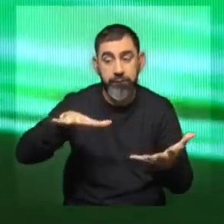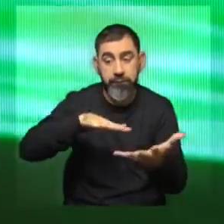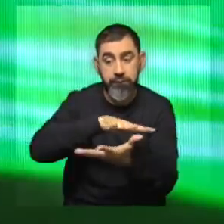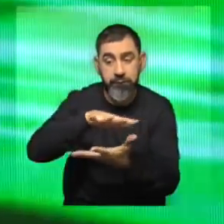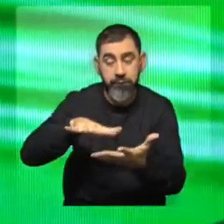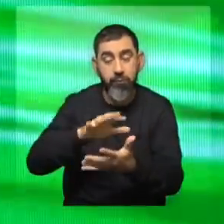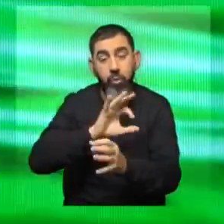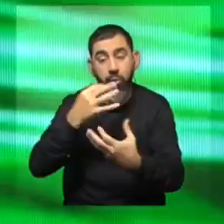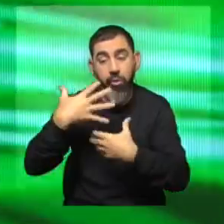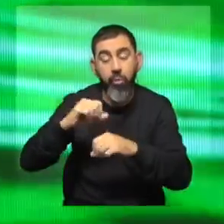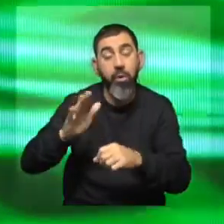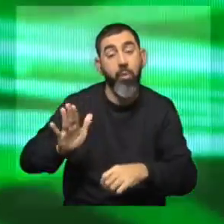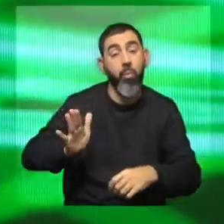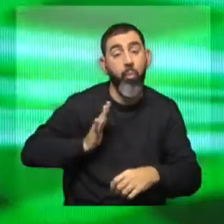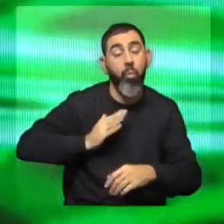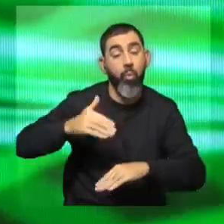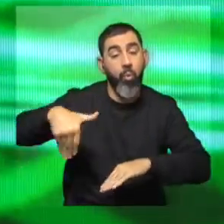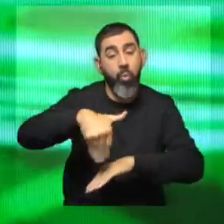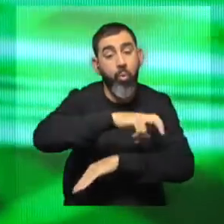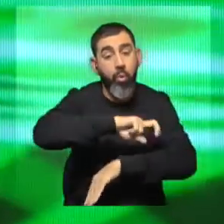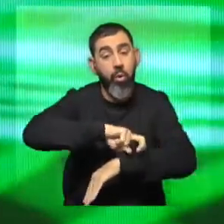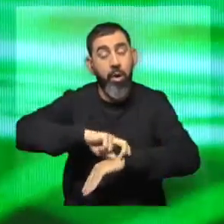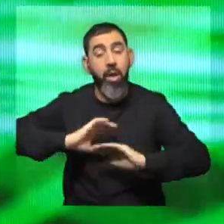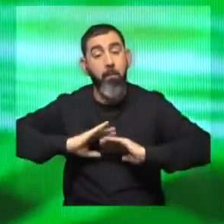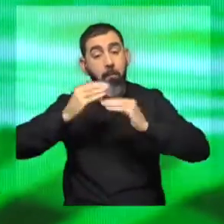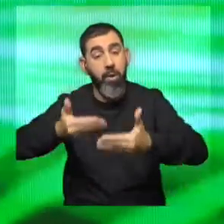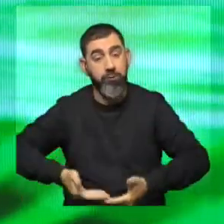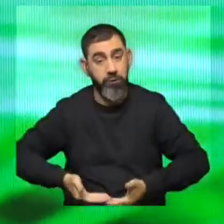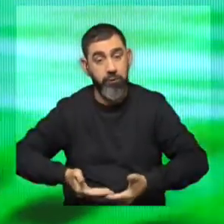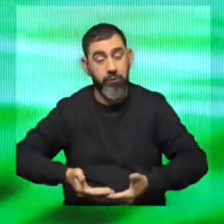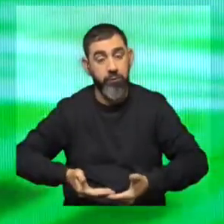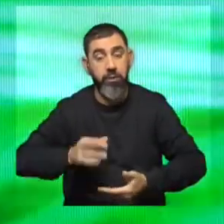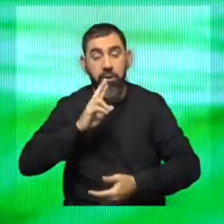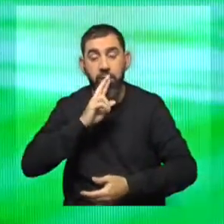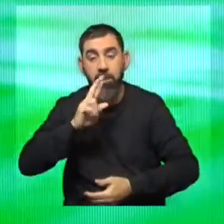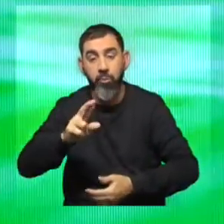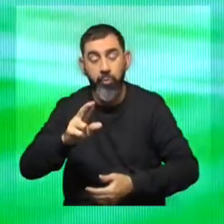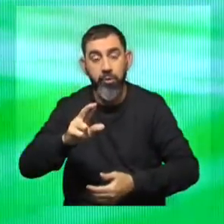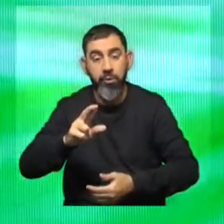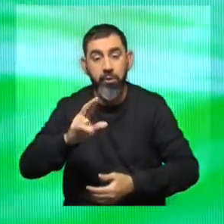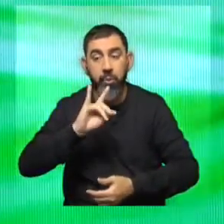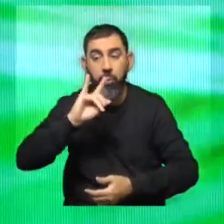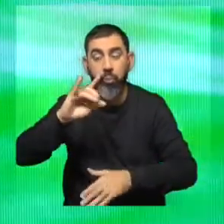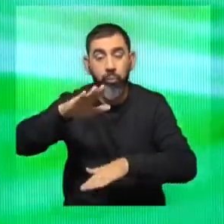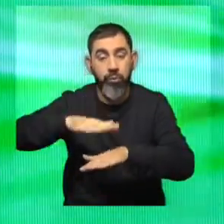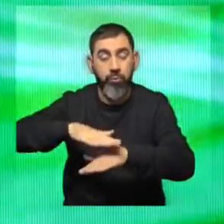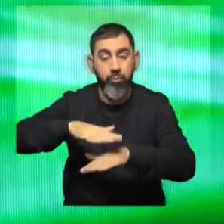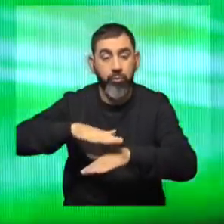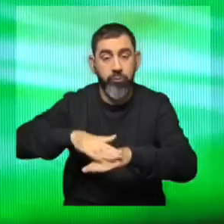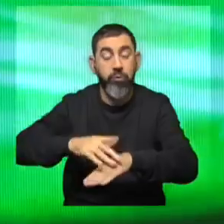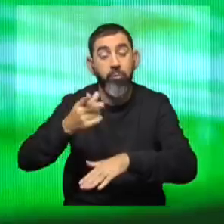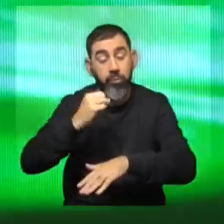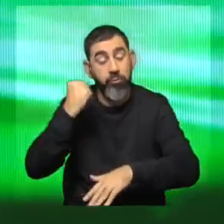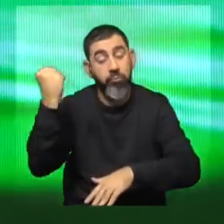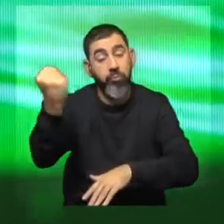situaciones inclusive cuando detectamos a mujeres de situación de calle embarazadas este dar una respuesta a los organismos de este competentes por eso es muy